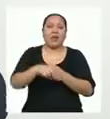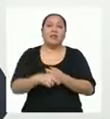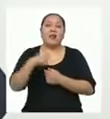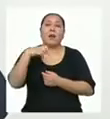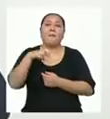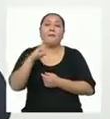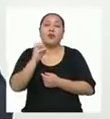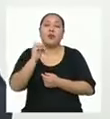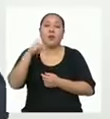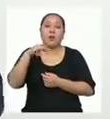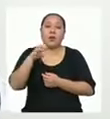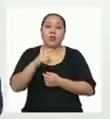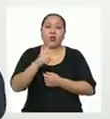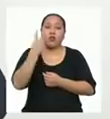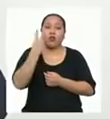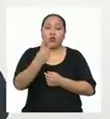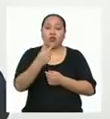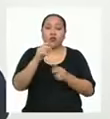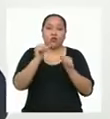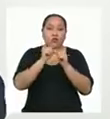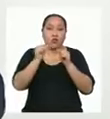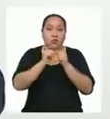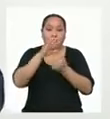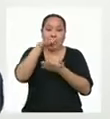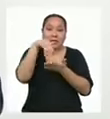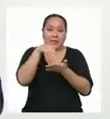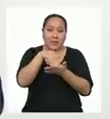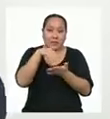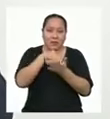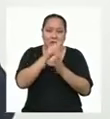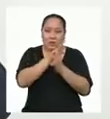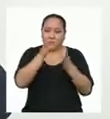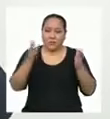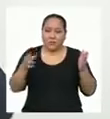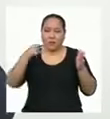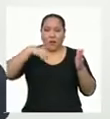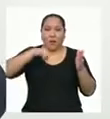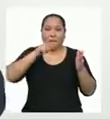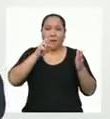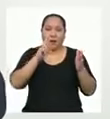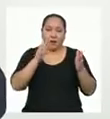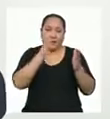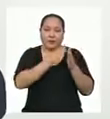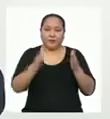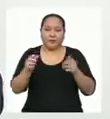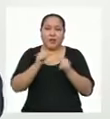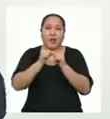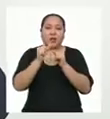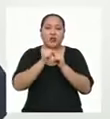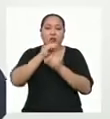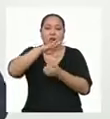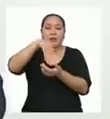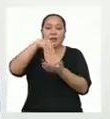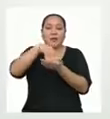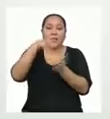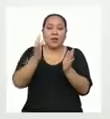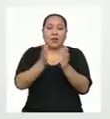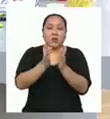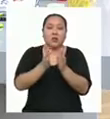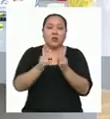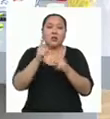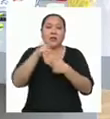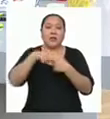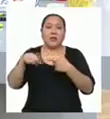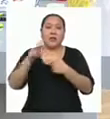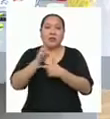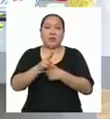valores centrales de la muestra, siempre que la muestra sea una cantidad par. Entonces, se suman los dos datos centrales y dividen entre